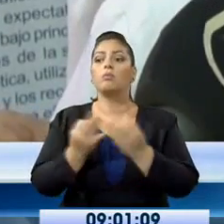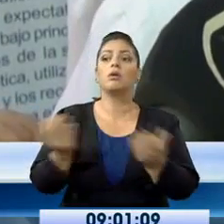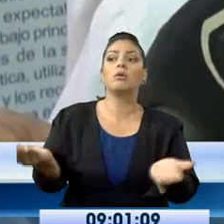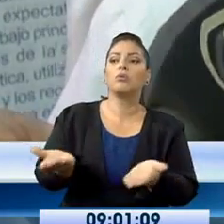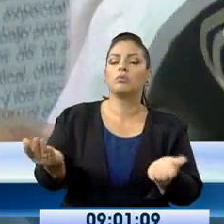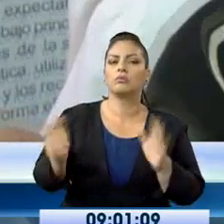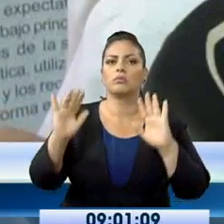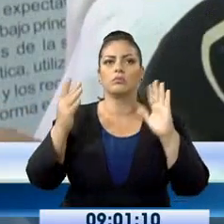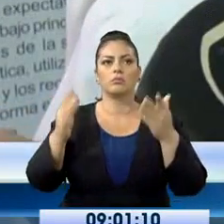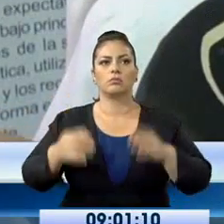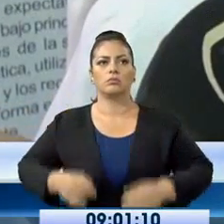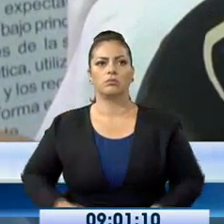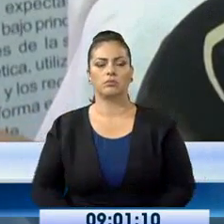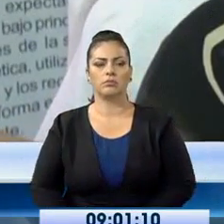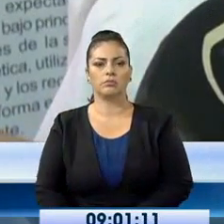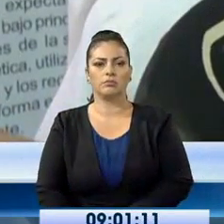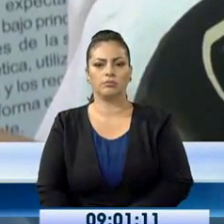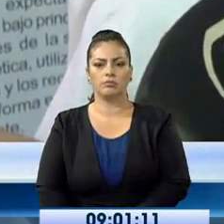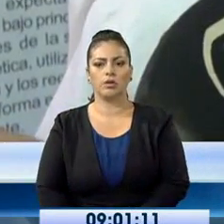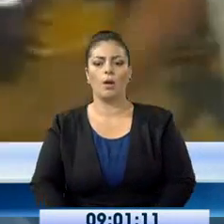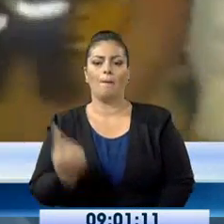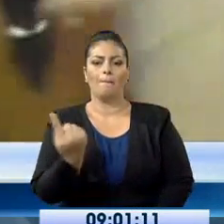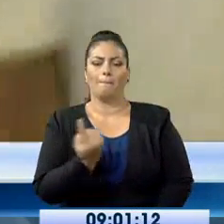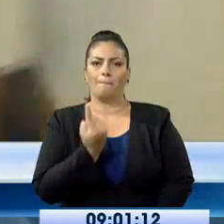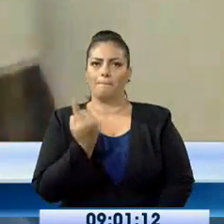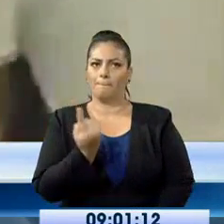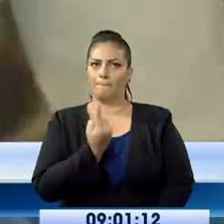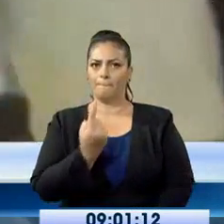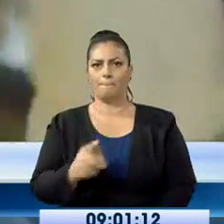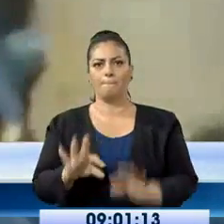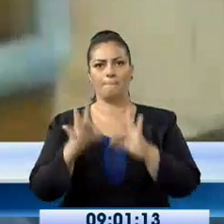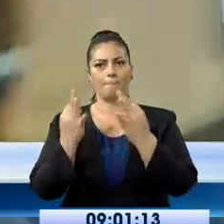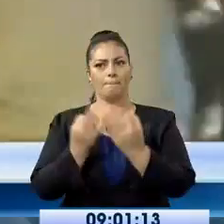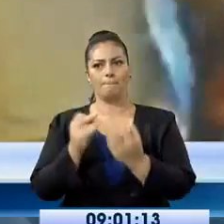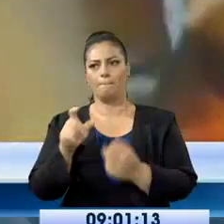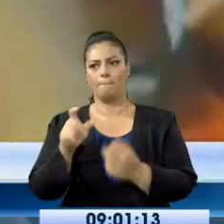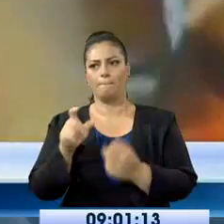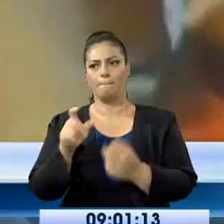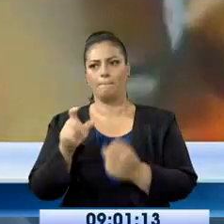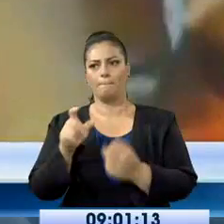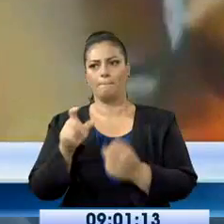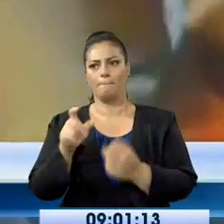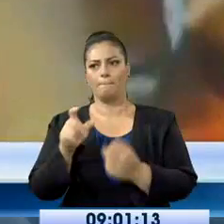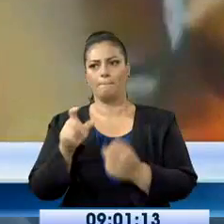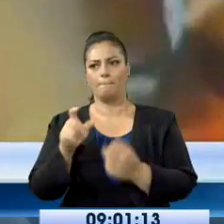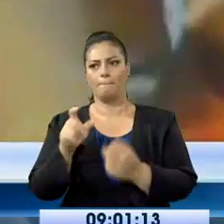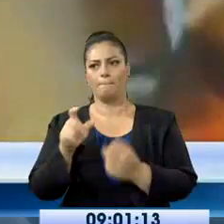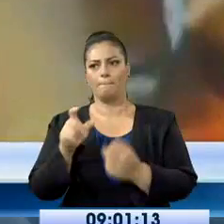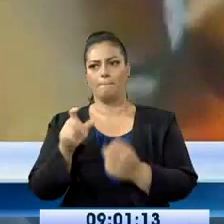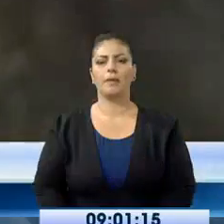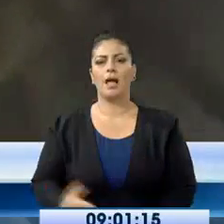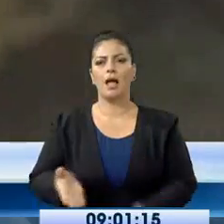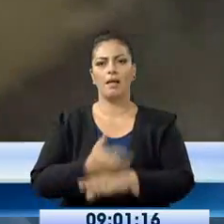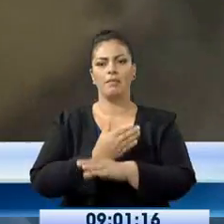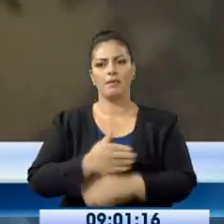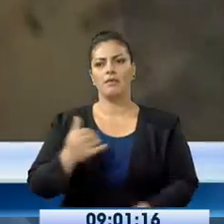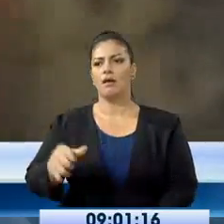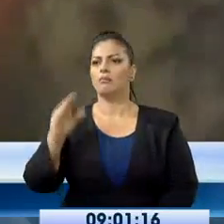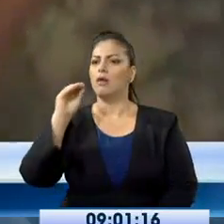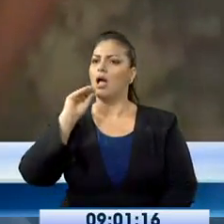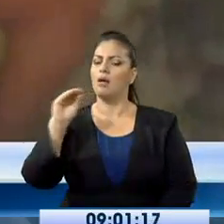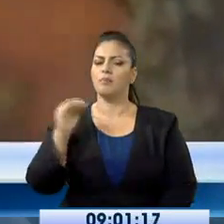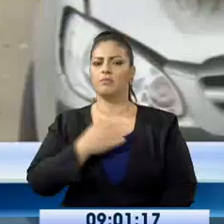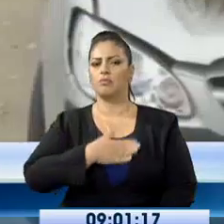hemodinámicamente estable. El paciente está solo, en estos momentos no tiene ningún familiar. Ya mandé a buscar los familiares, pero no